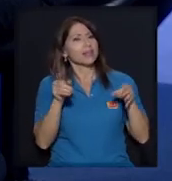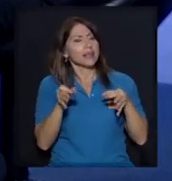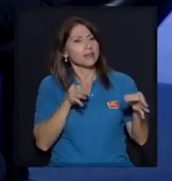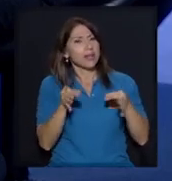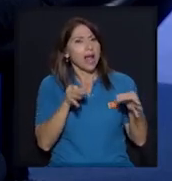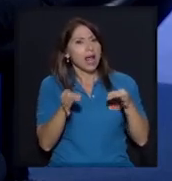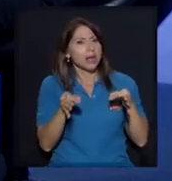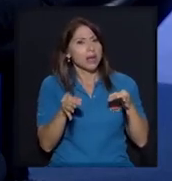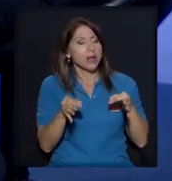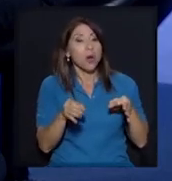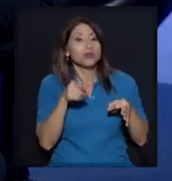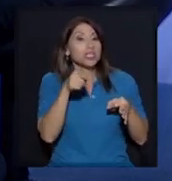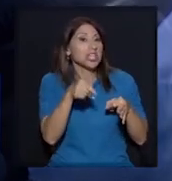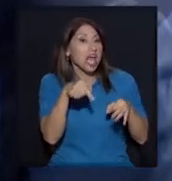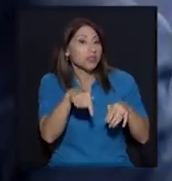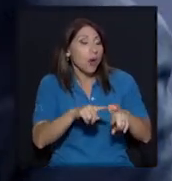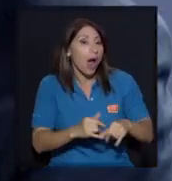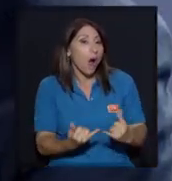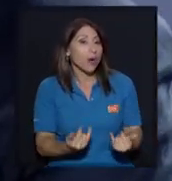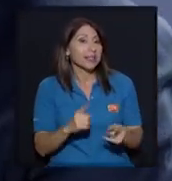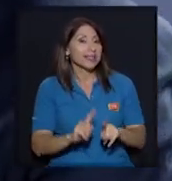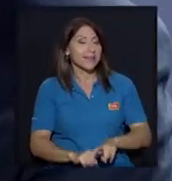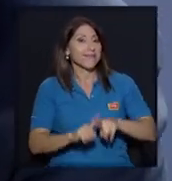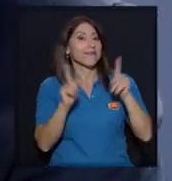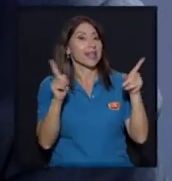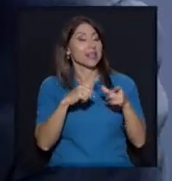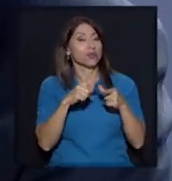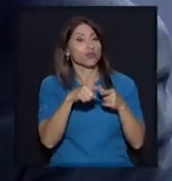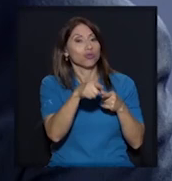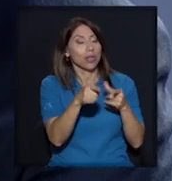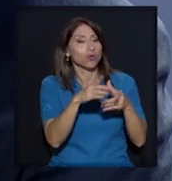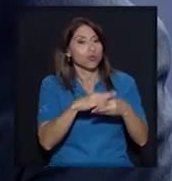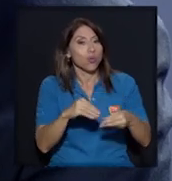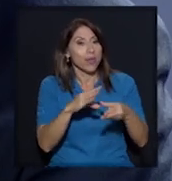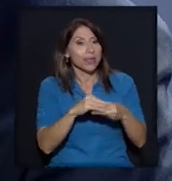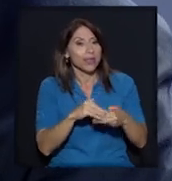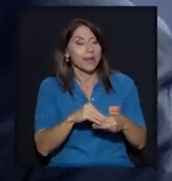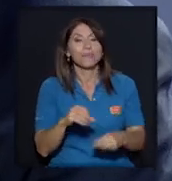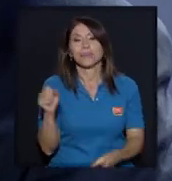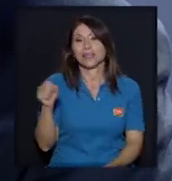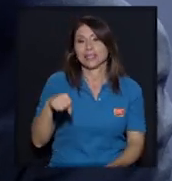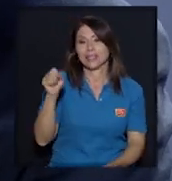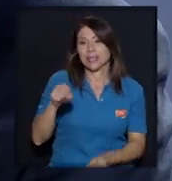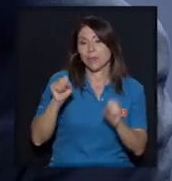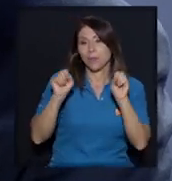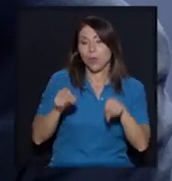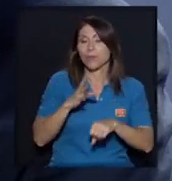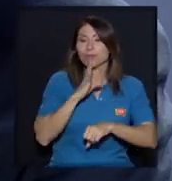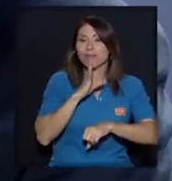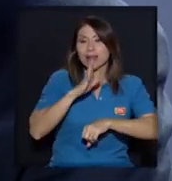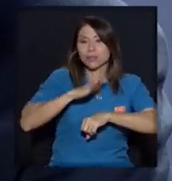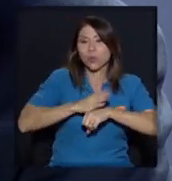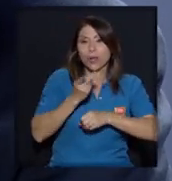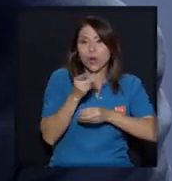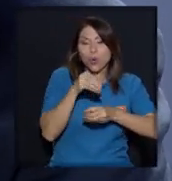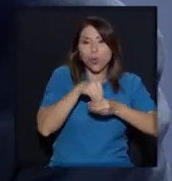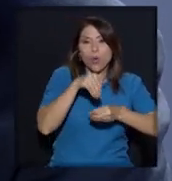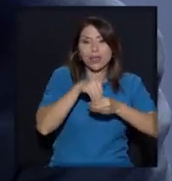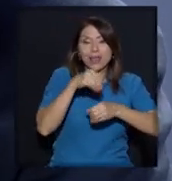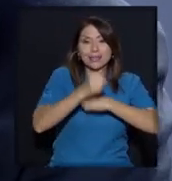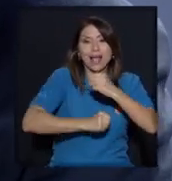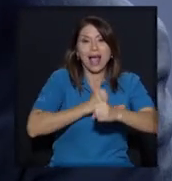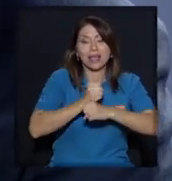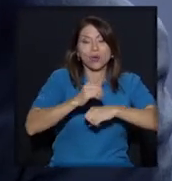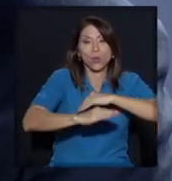pues de una vez aproveche y nos cuenta. Sí, tal vez partamos de lo que hacíamos con las cuentas año base